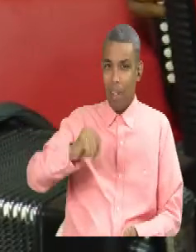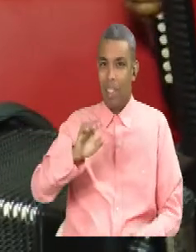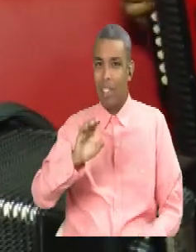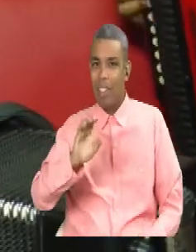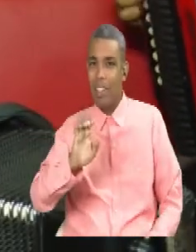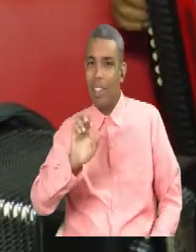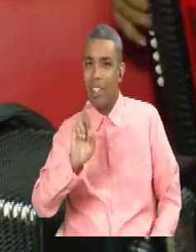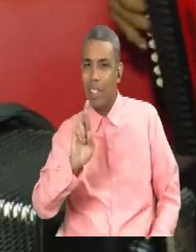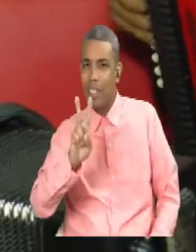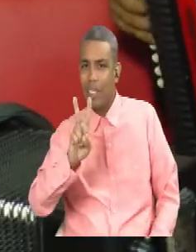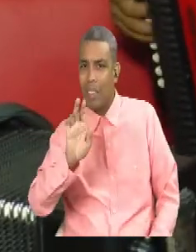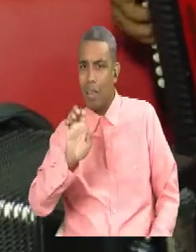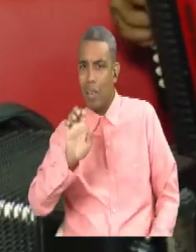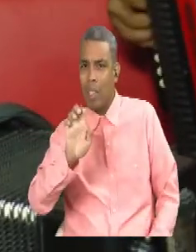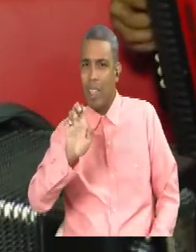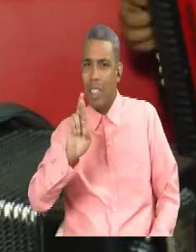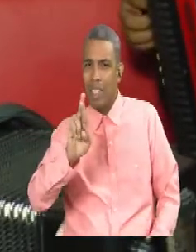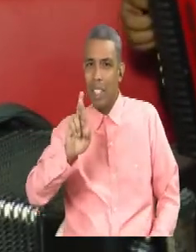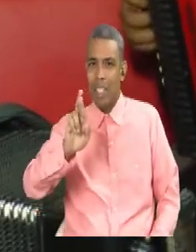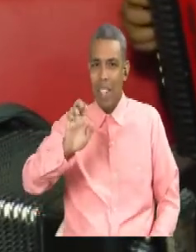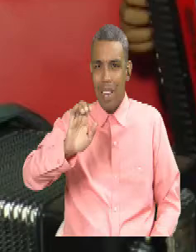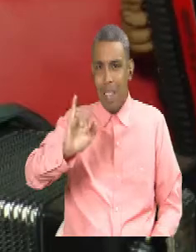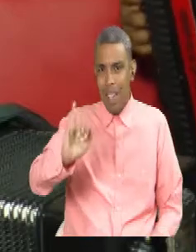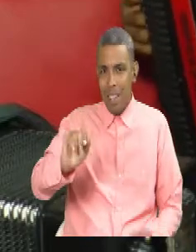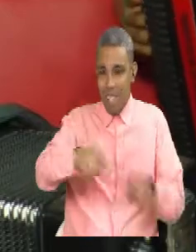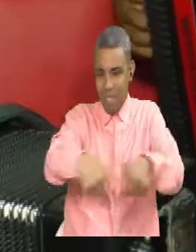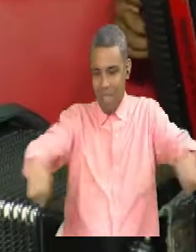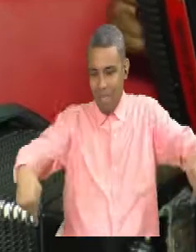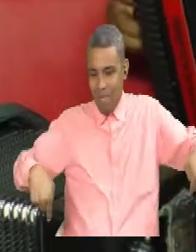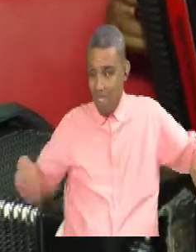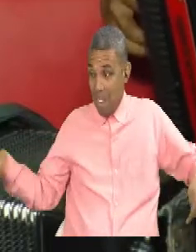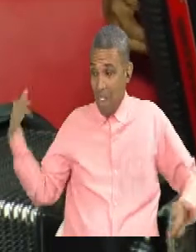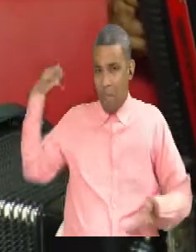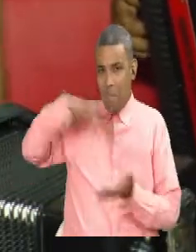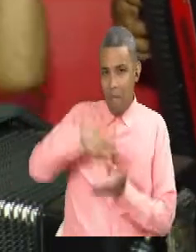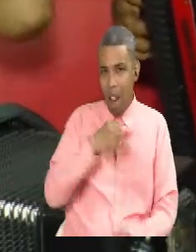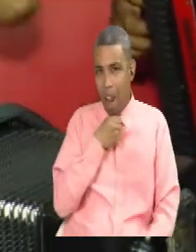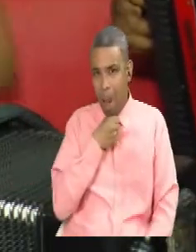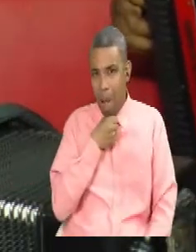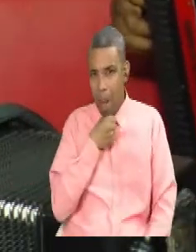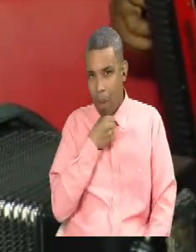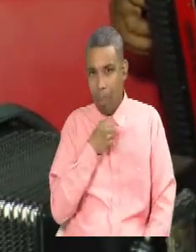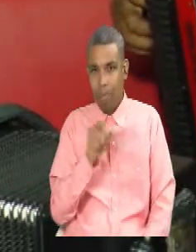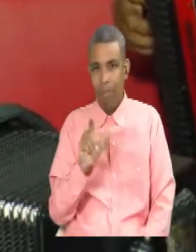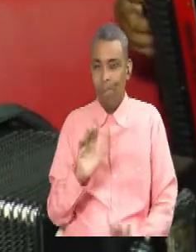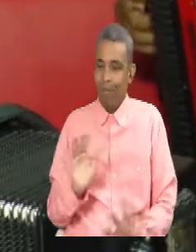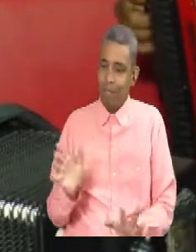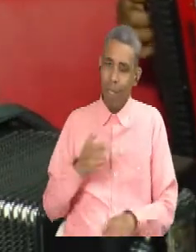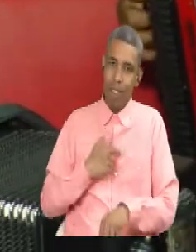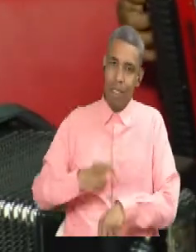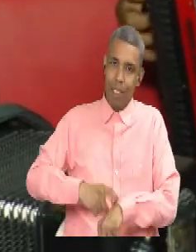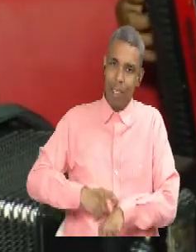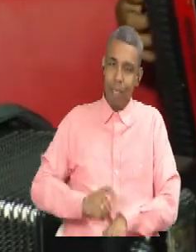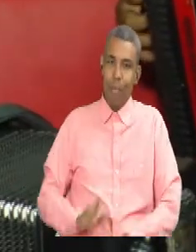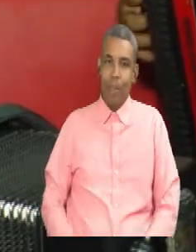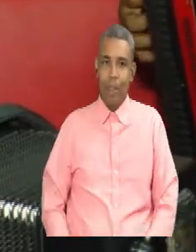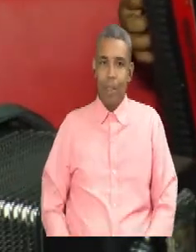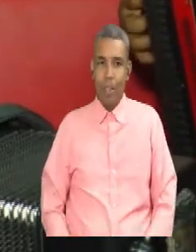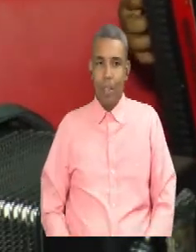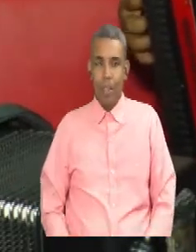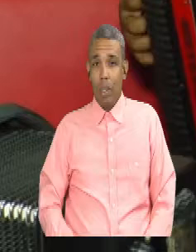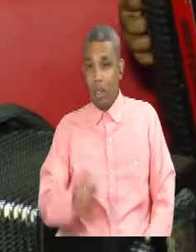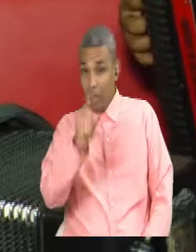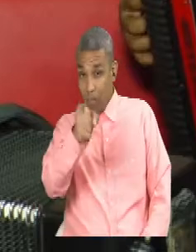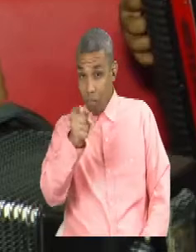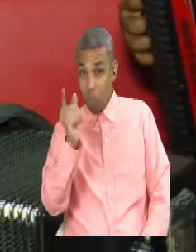haciendo nuestra parranda vallenata de siempre. Bueno, a Marlon ya se le acaba el tiempo de estar en nuestro programa, pero